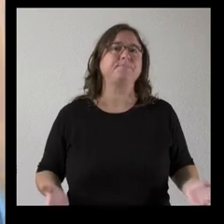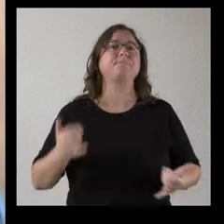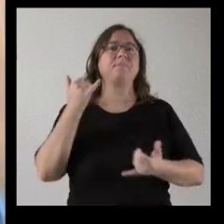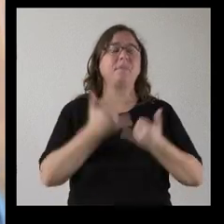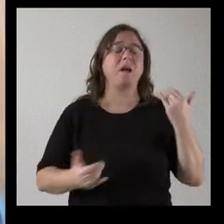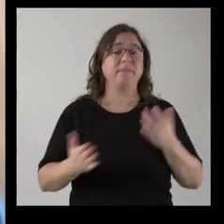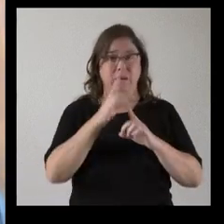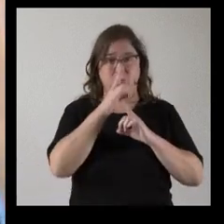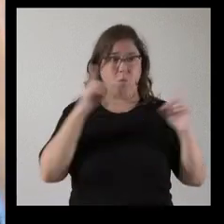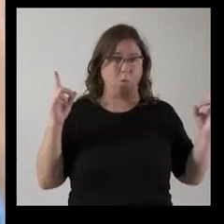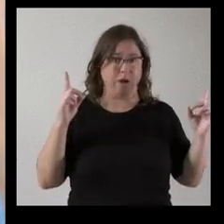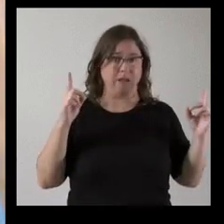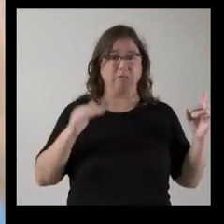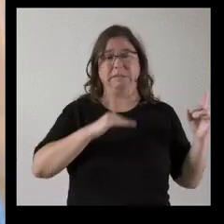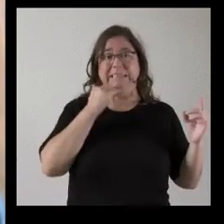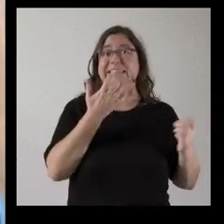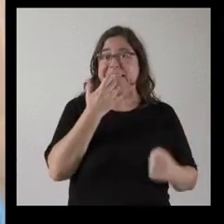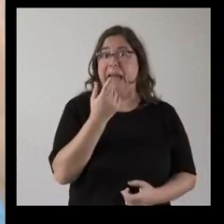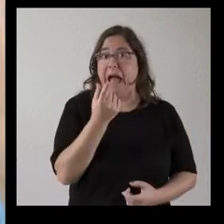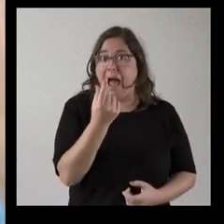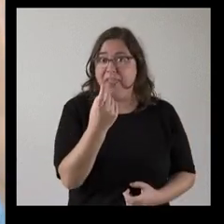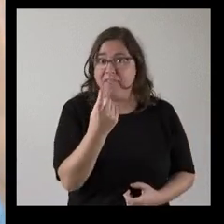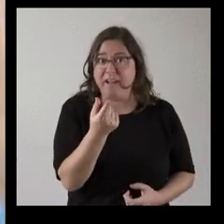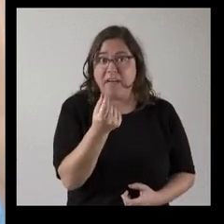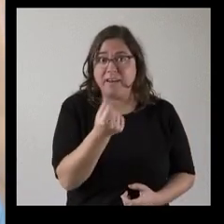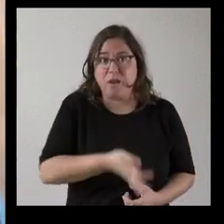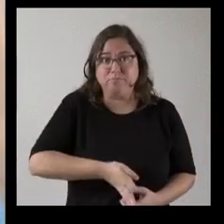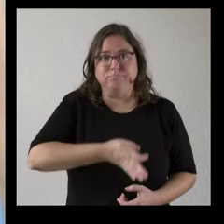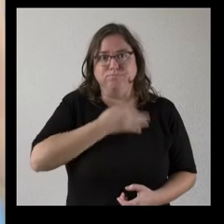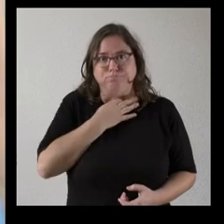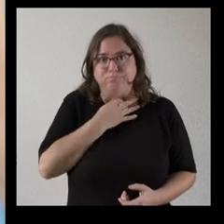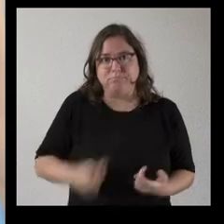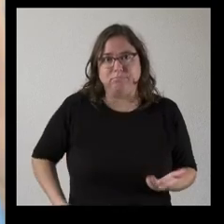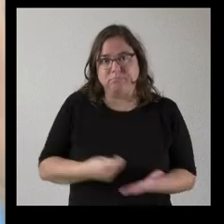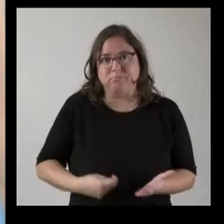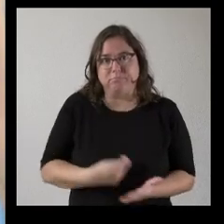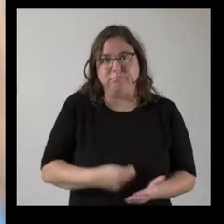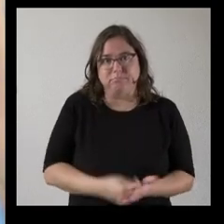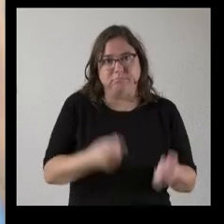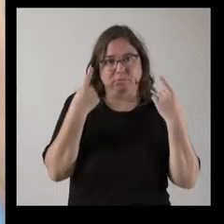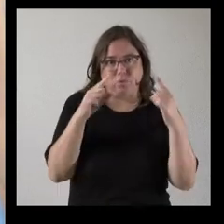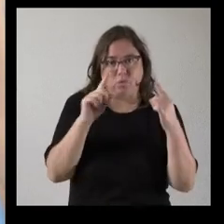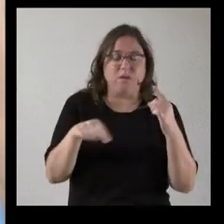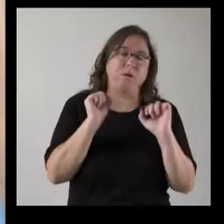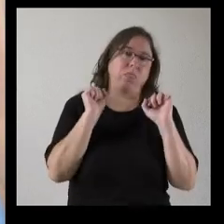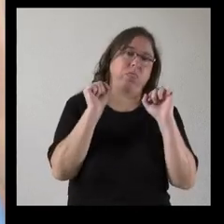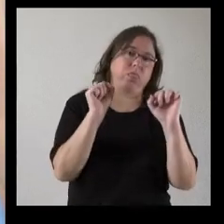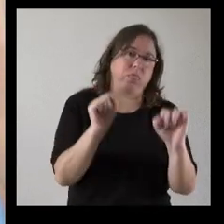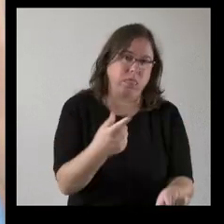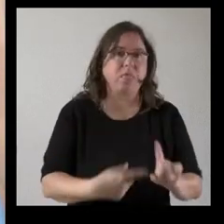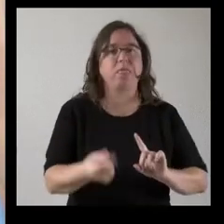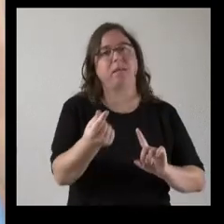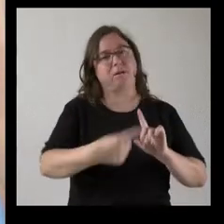todo este año quienes necesiten Ayuda para pagar el alquiler van a tener que afrontarlo el apoyo económico que estas